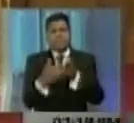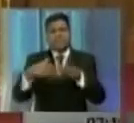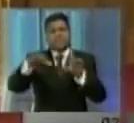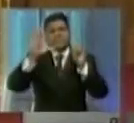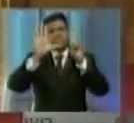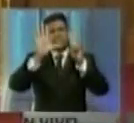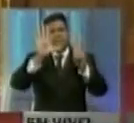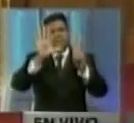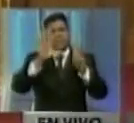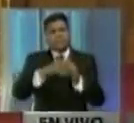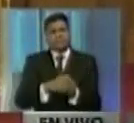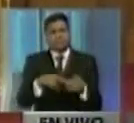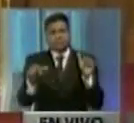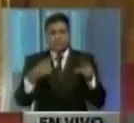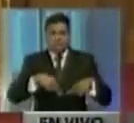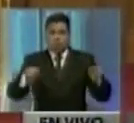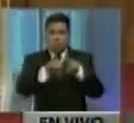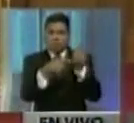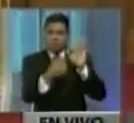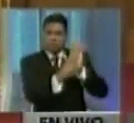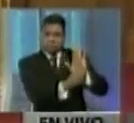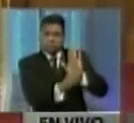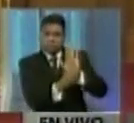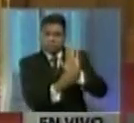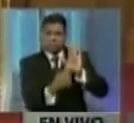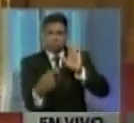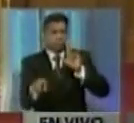Y así está desde el 2007, igualito, pues.